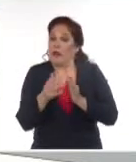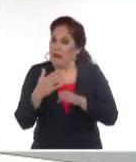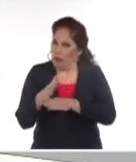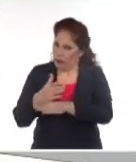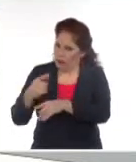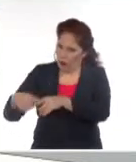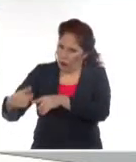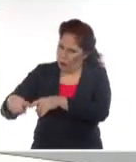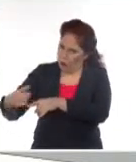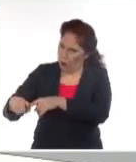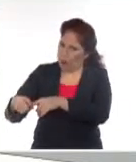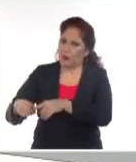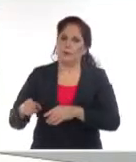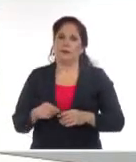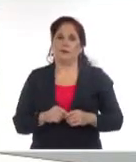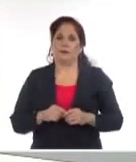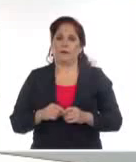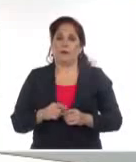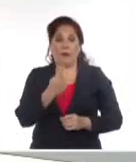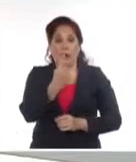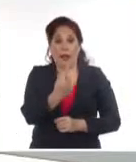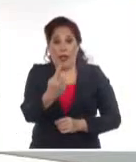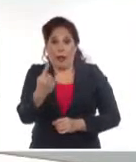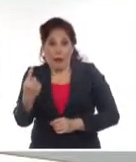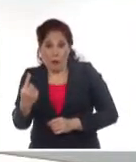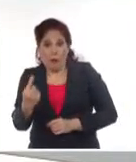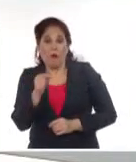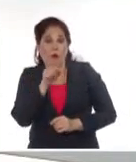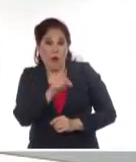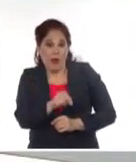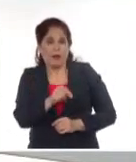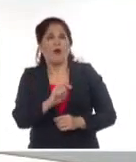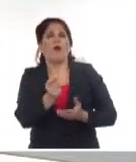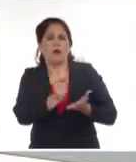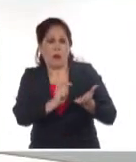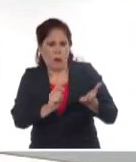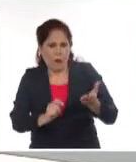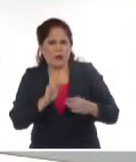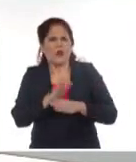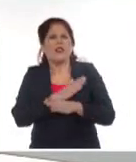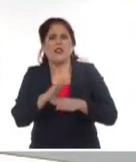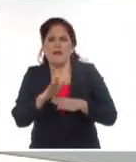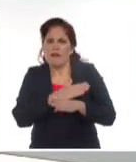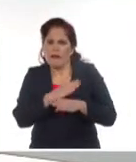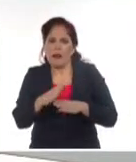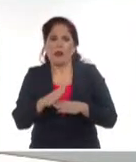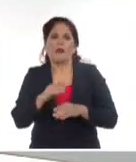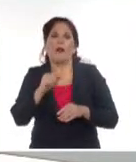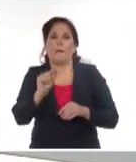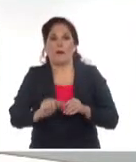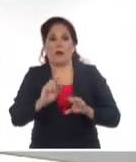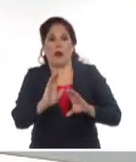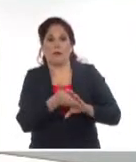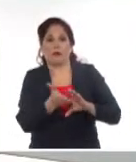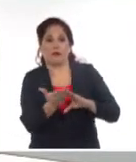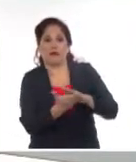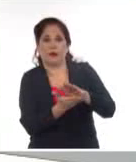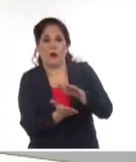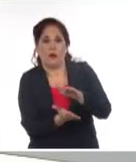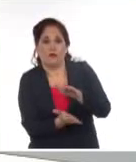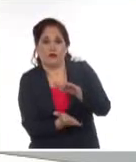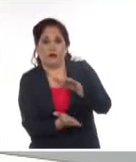para abreviar el cuento. En cada uno de estos apartes tiene documentados varios miles de casos, insisto, y estas son las